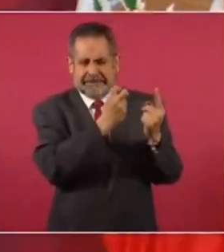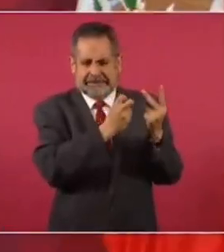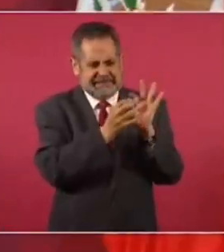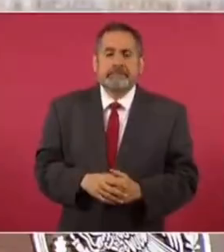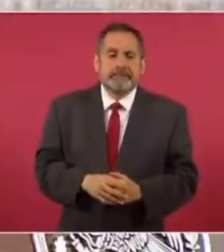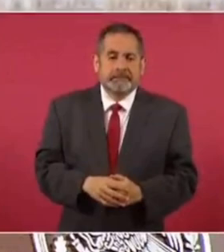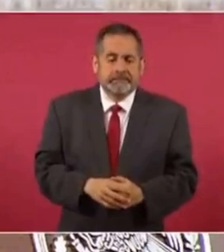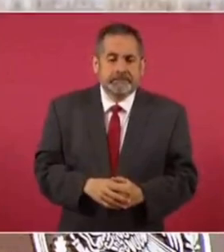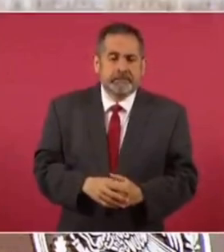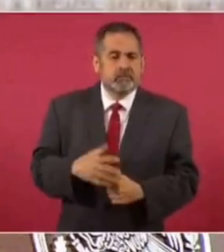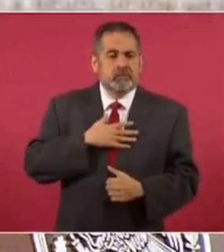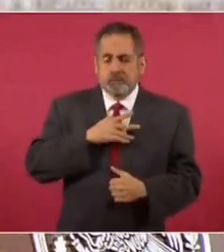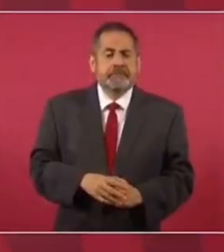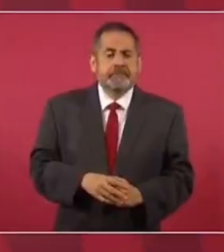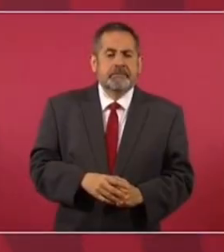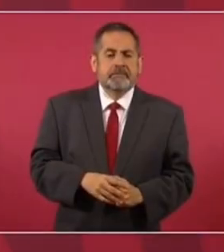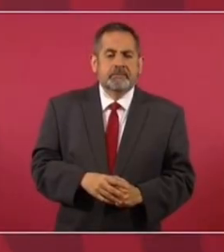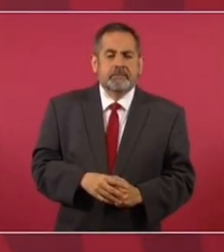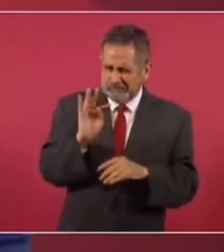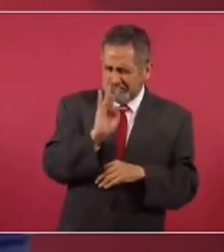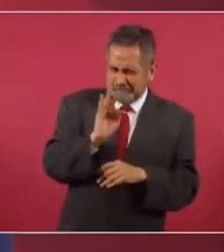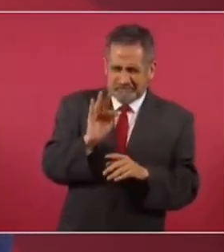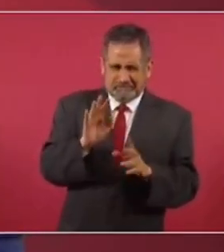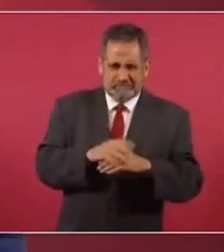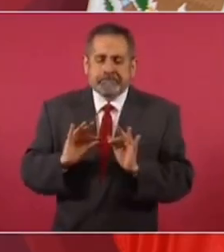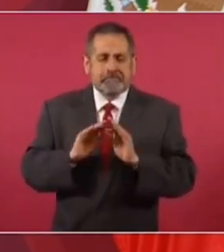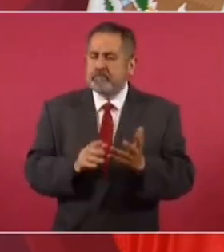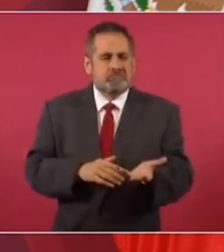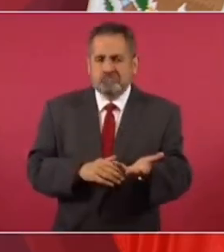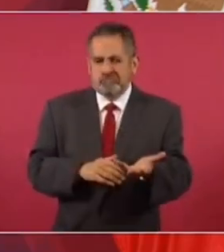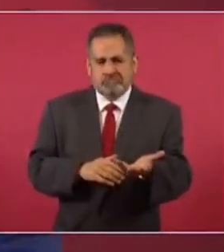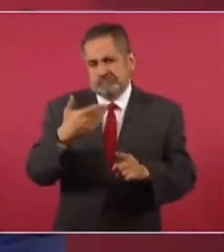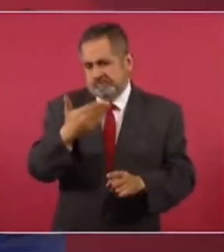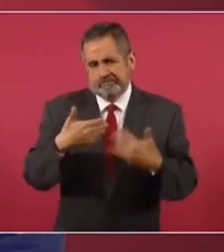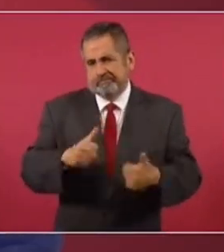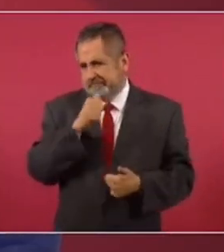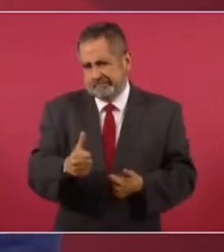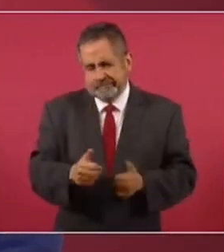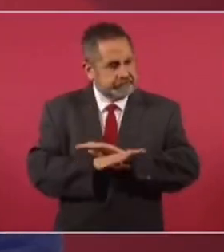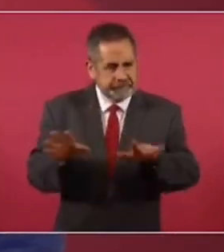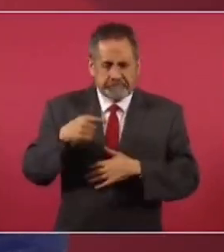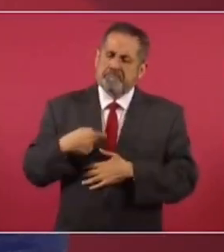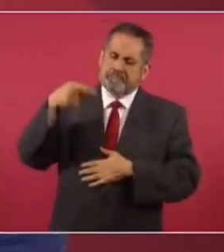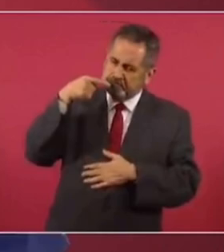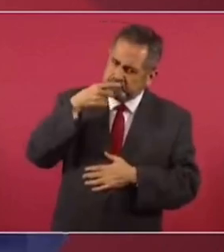si uso un lenguaje ambiguo, si simulo, no se entienden las cosas. Por eso,